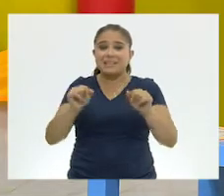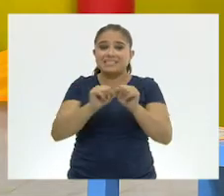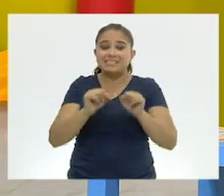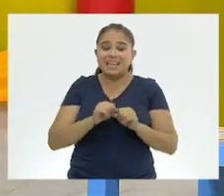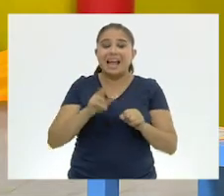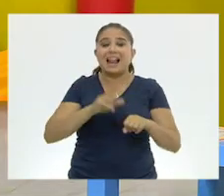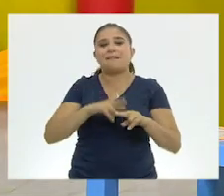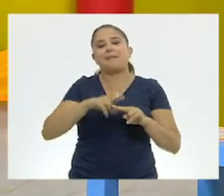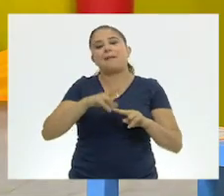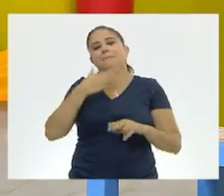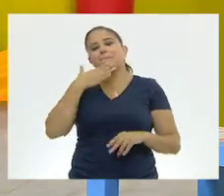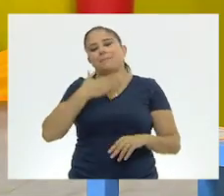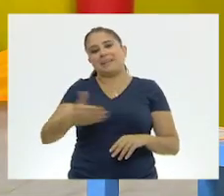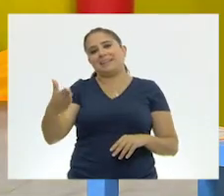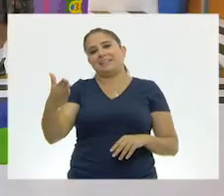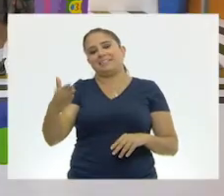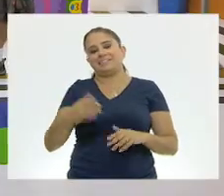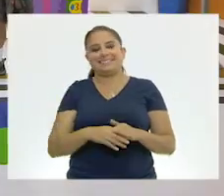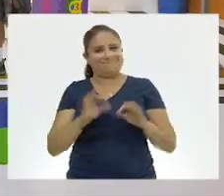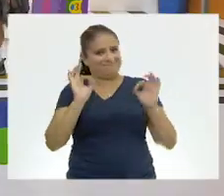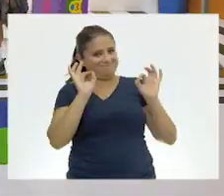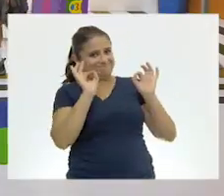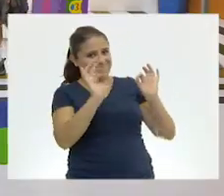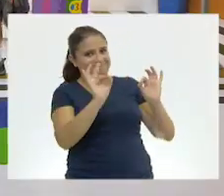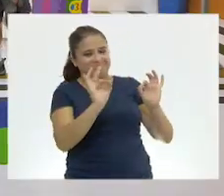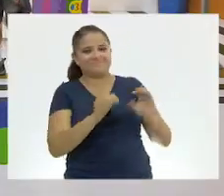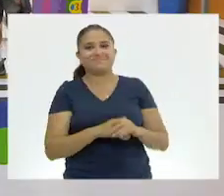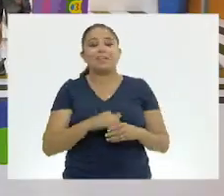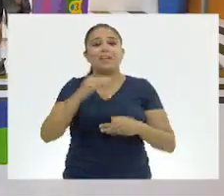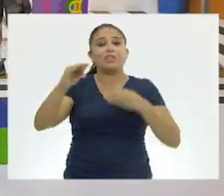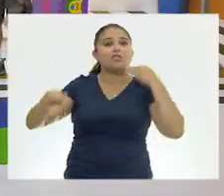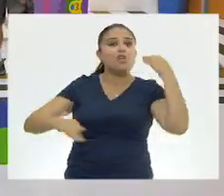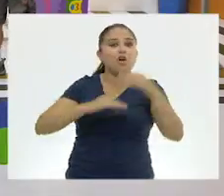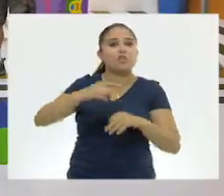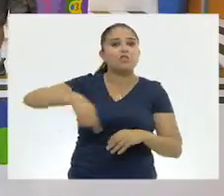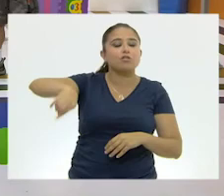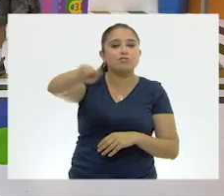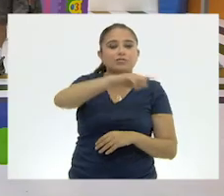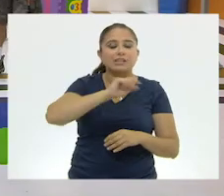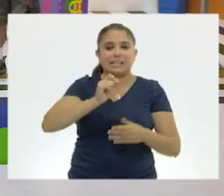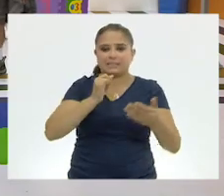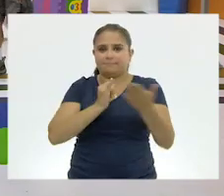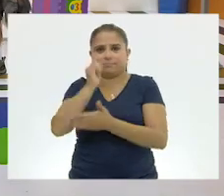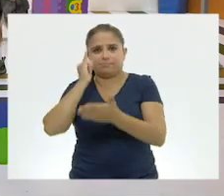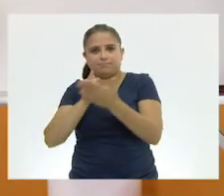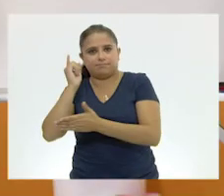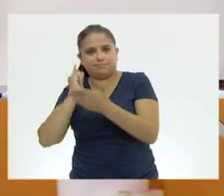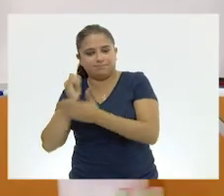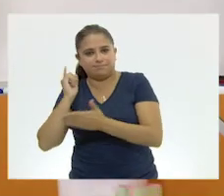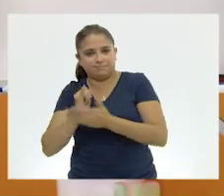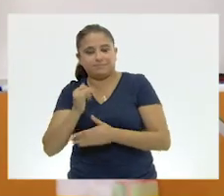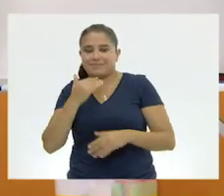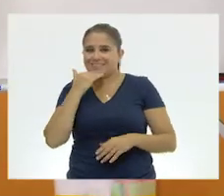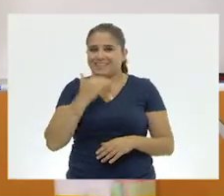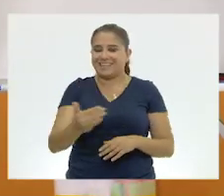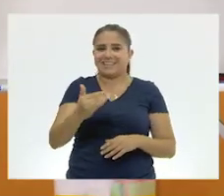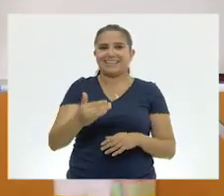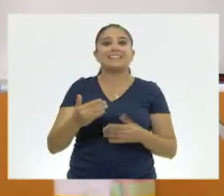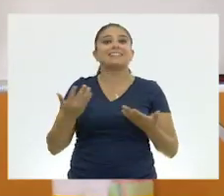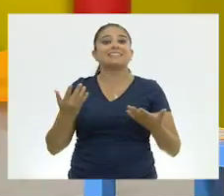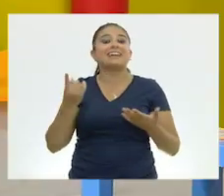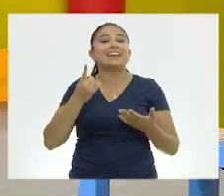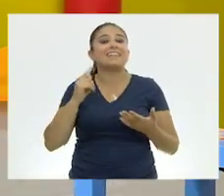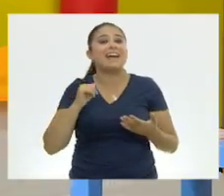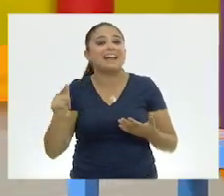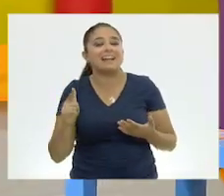sala. ¡Muy bien! ¡Excelente! ¡Todo mundo tomando decisiones! ¡Muy bien! ¿Qué tal?